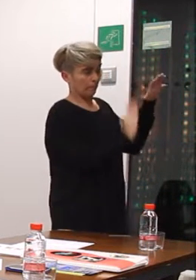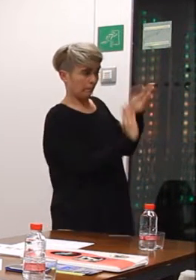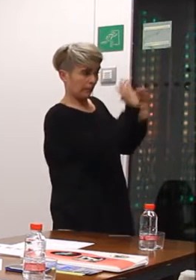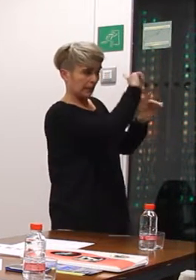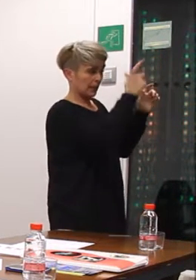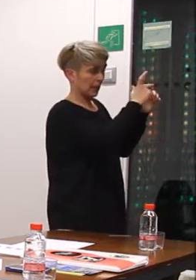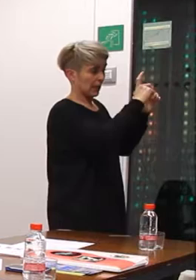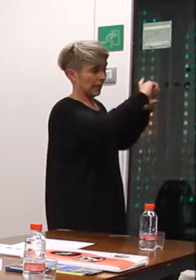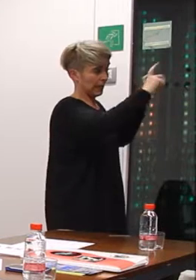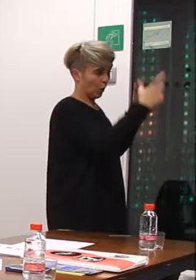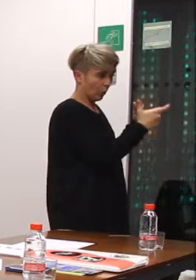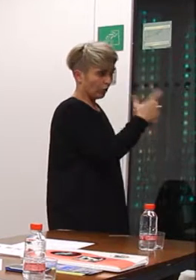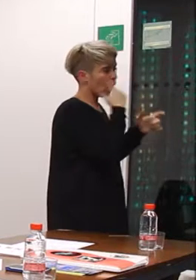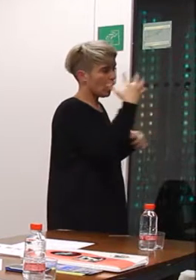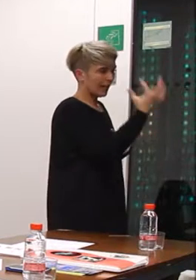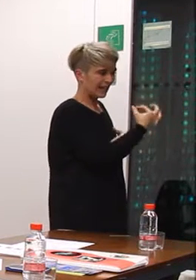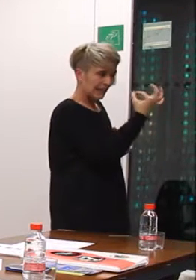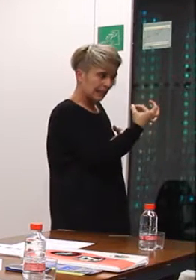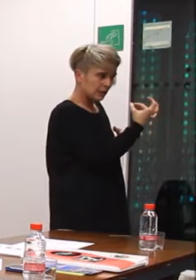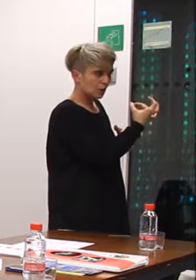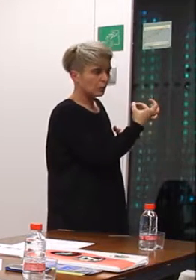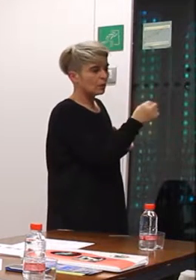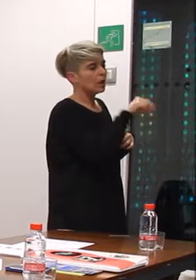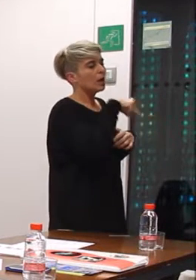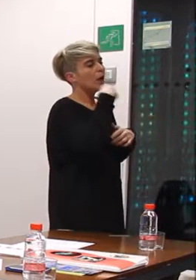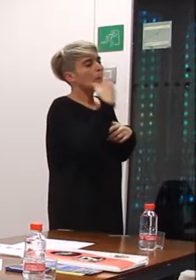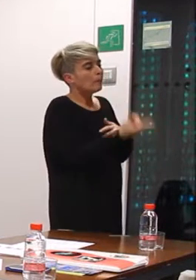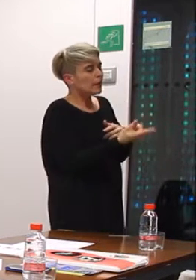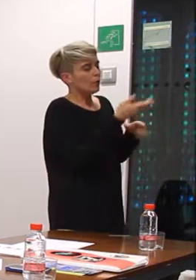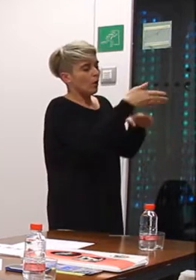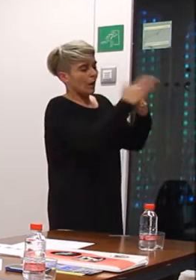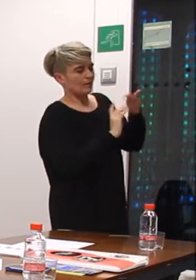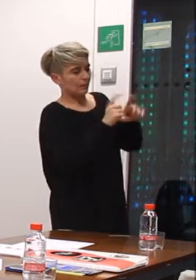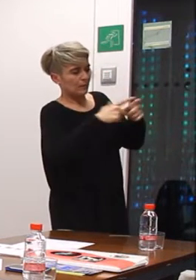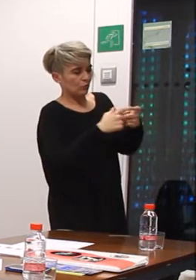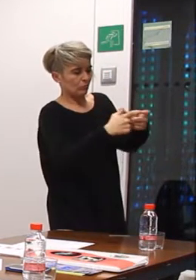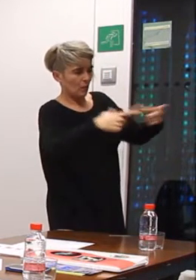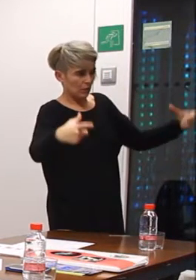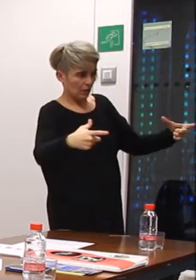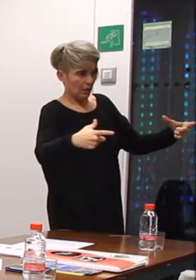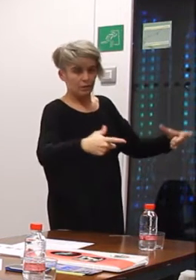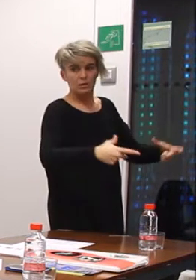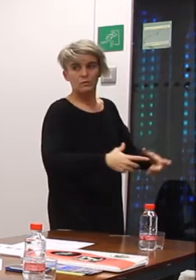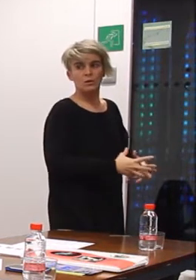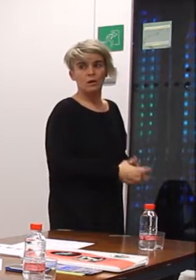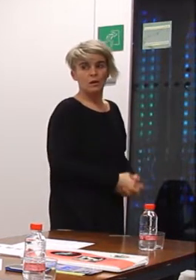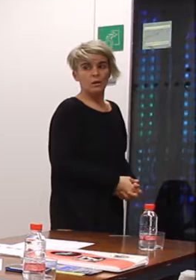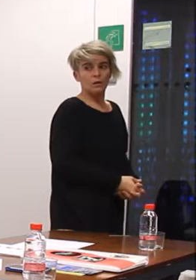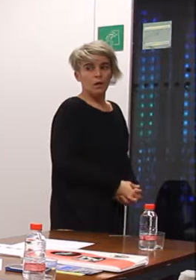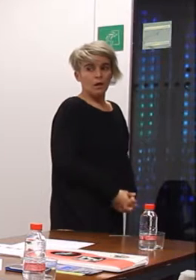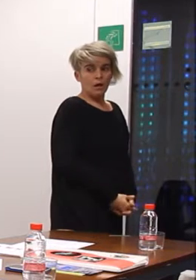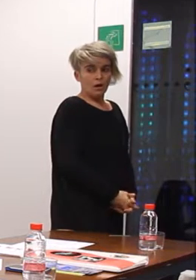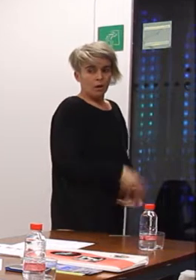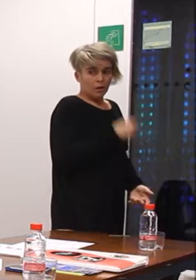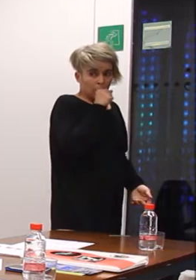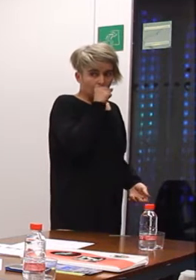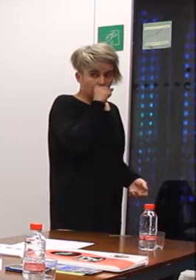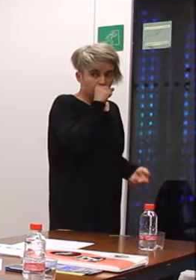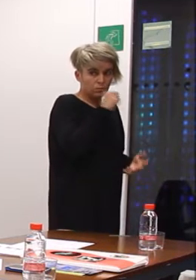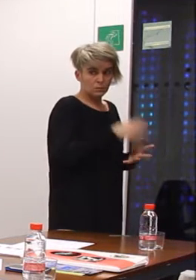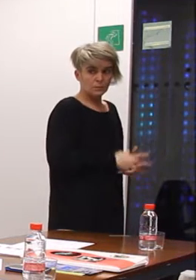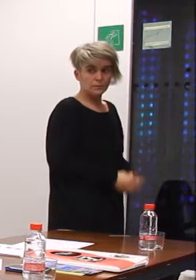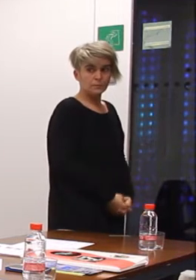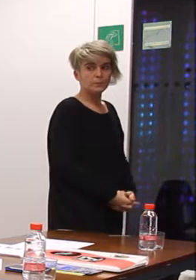del riesgo de pobreza, sin embargo, incrementa la pobreza severa. Estamos yendo hacia sociedades